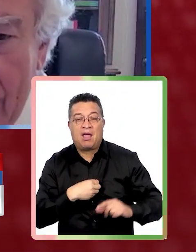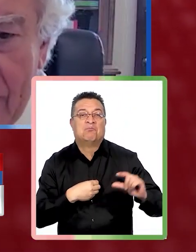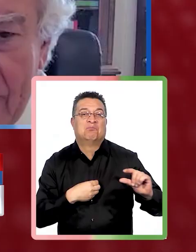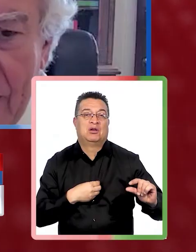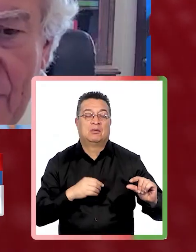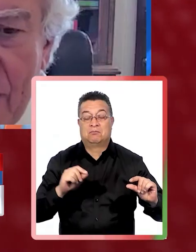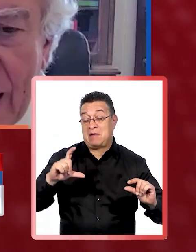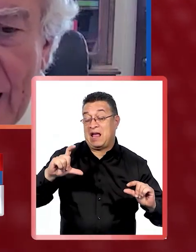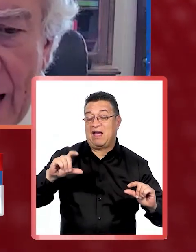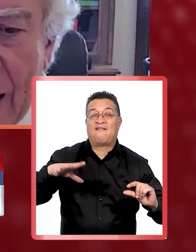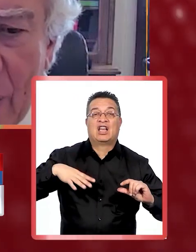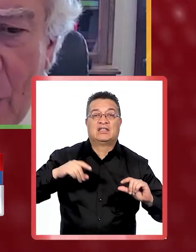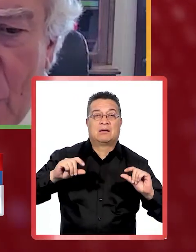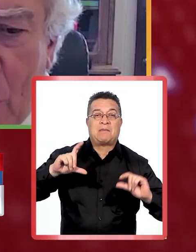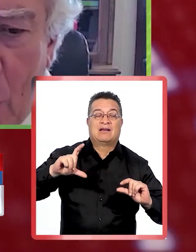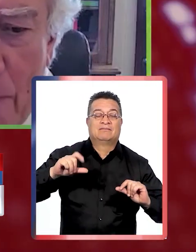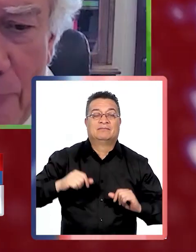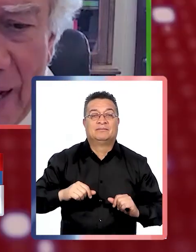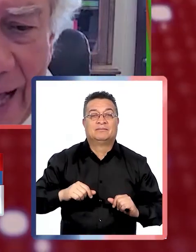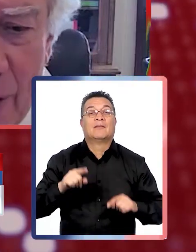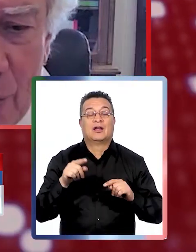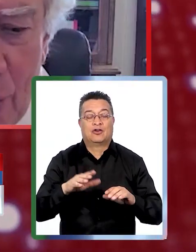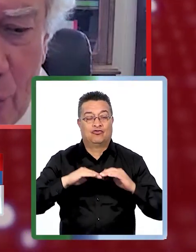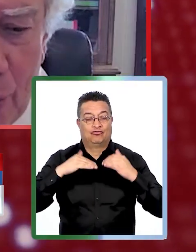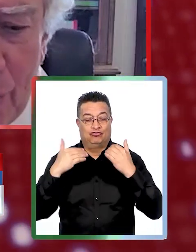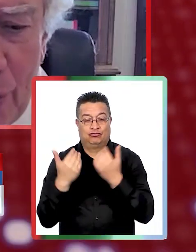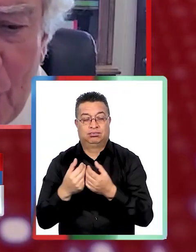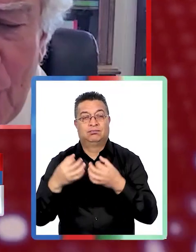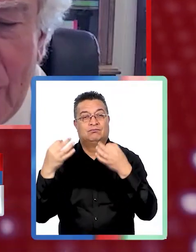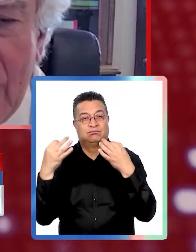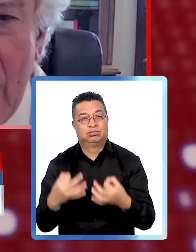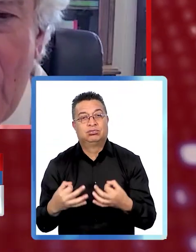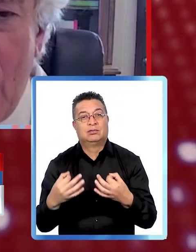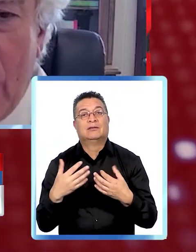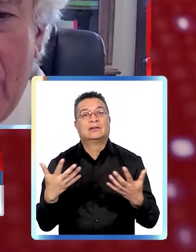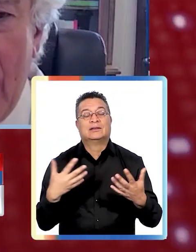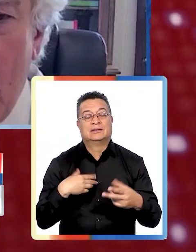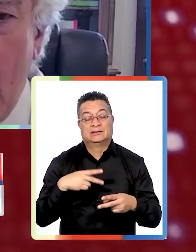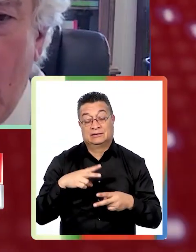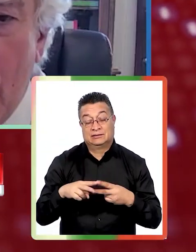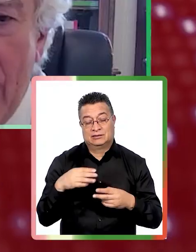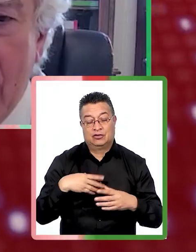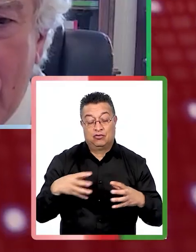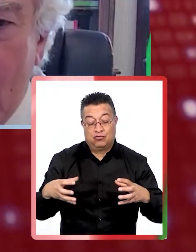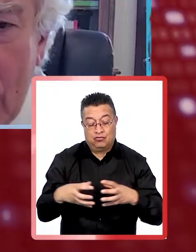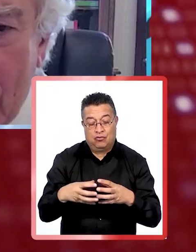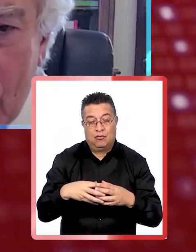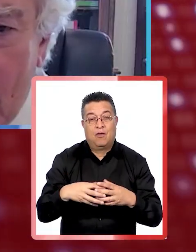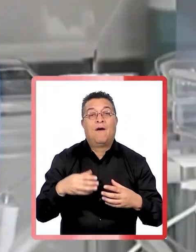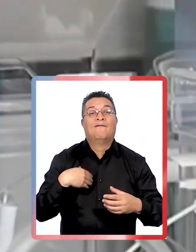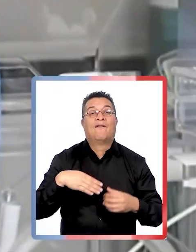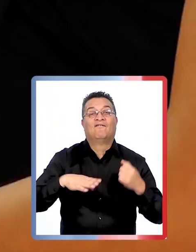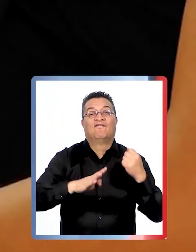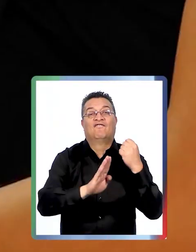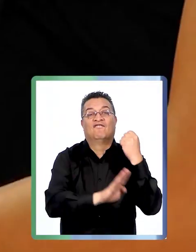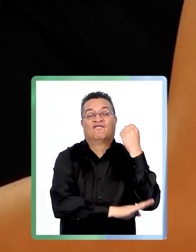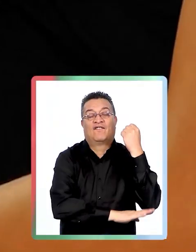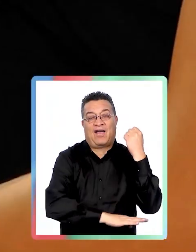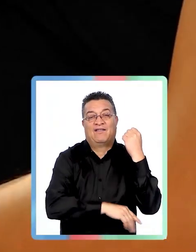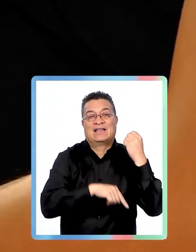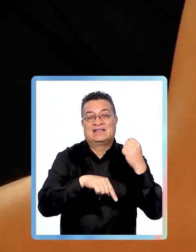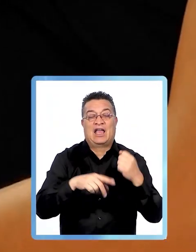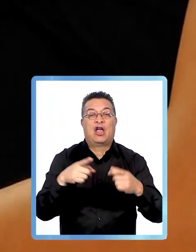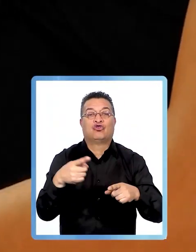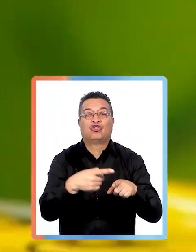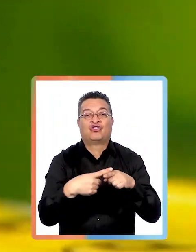amargura. Significa completar o constituir lo que es el núcleo básico de la sociedad, cuál es